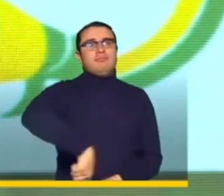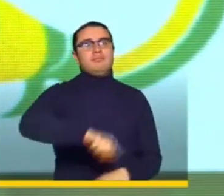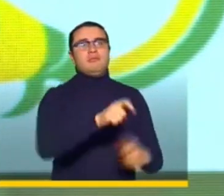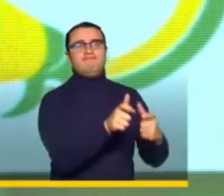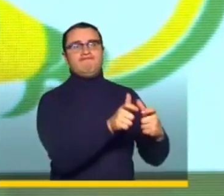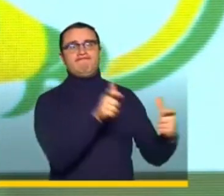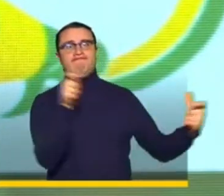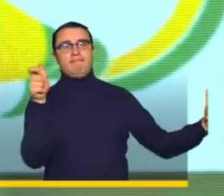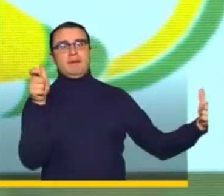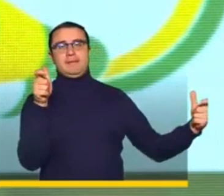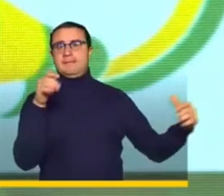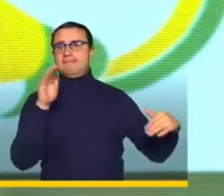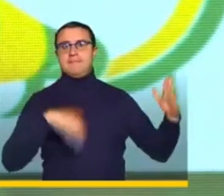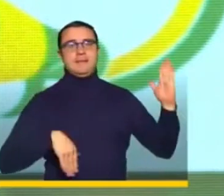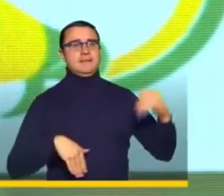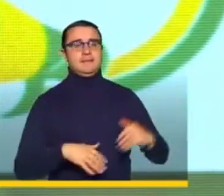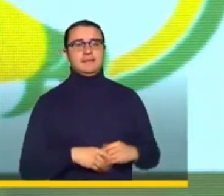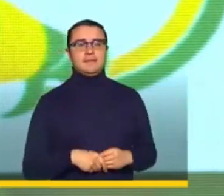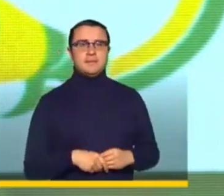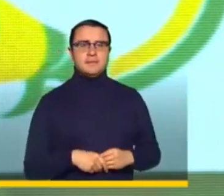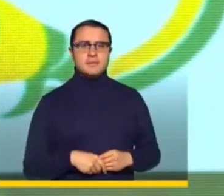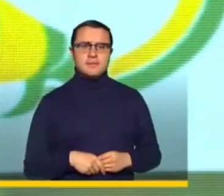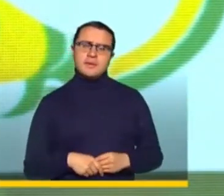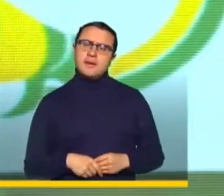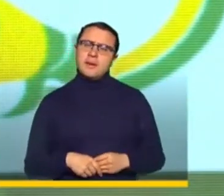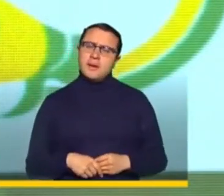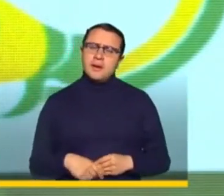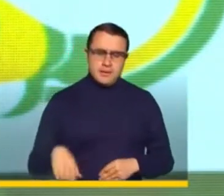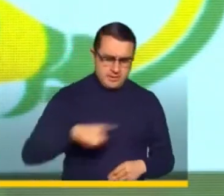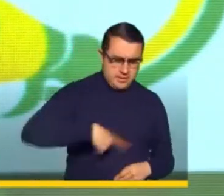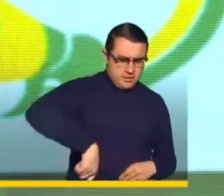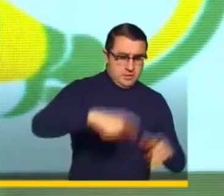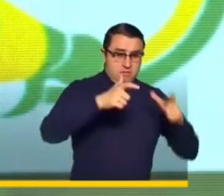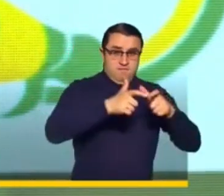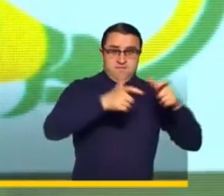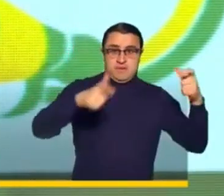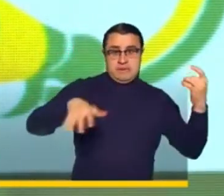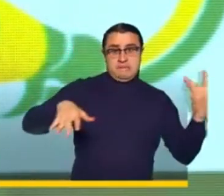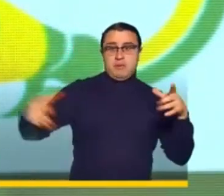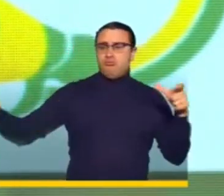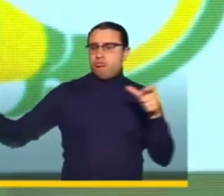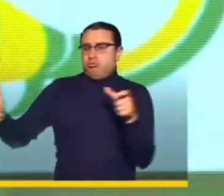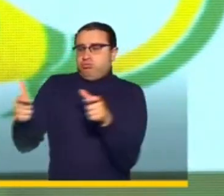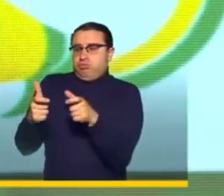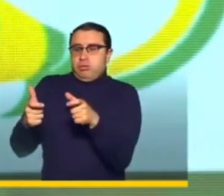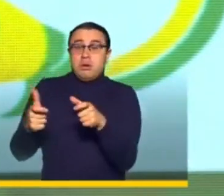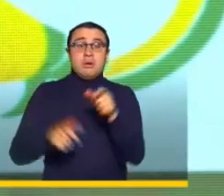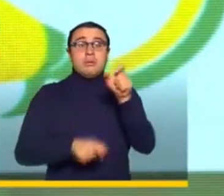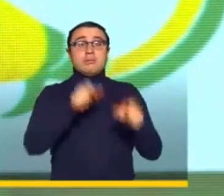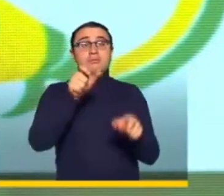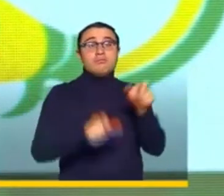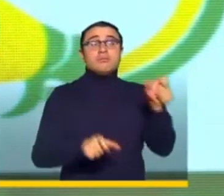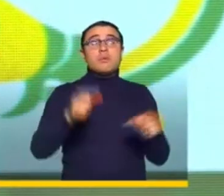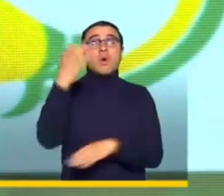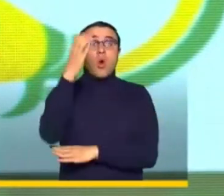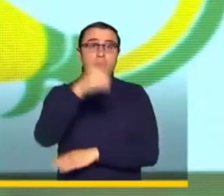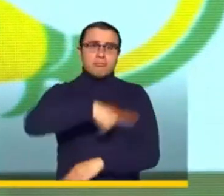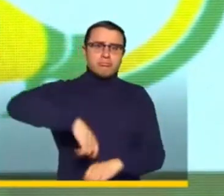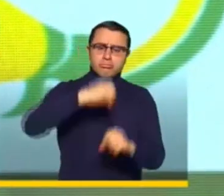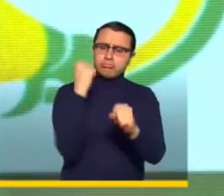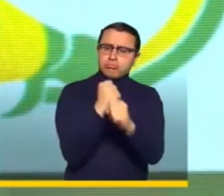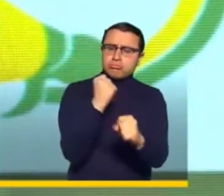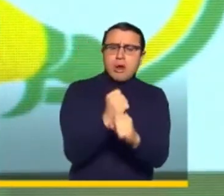La mayor parte de la forma como la gente de Colombia tiene algún tipo de